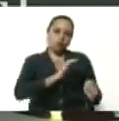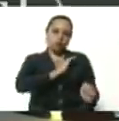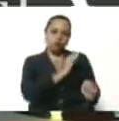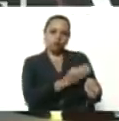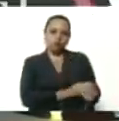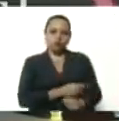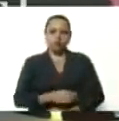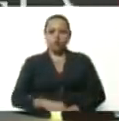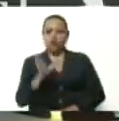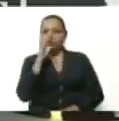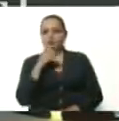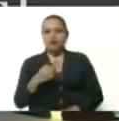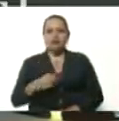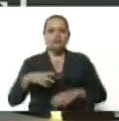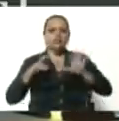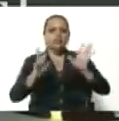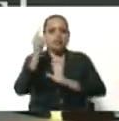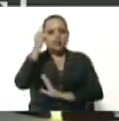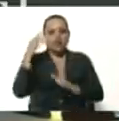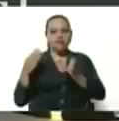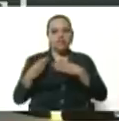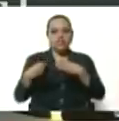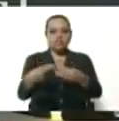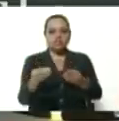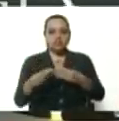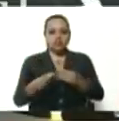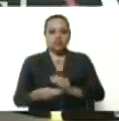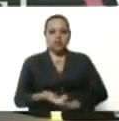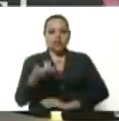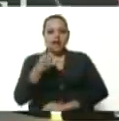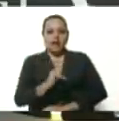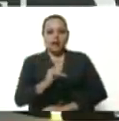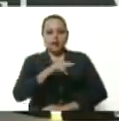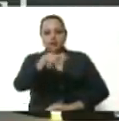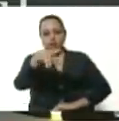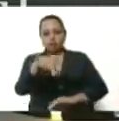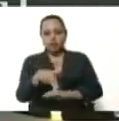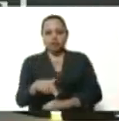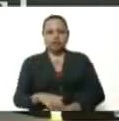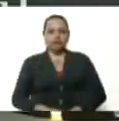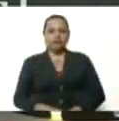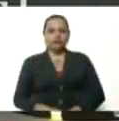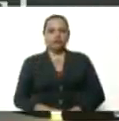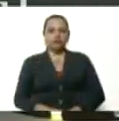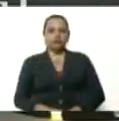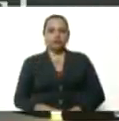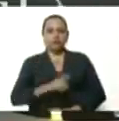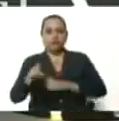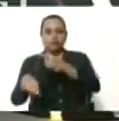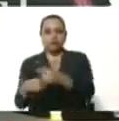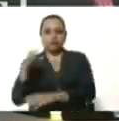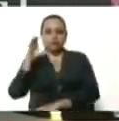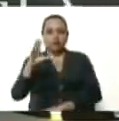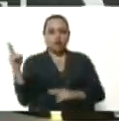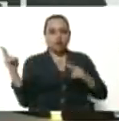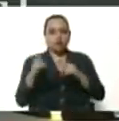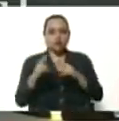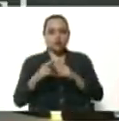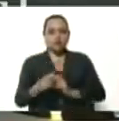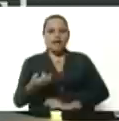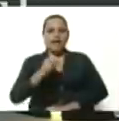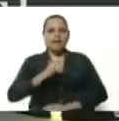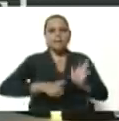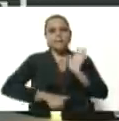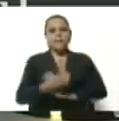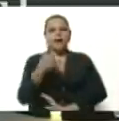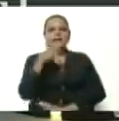forma parte de los 7 días de flexibilización que hay a nivel nacional. Luego en el estado Táchira hay 15